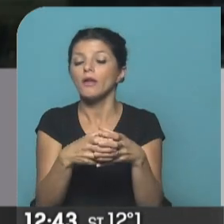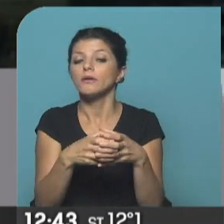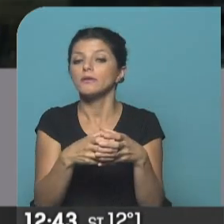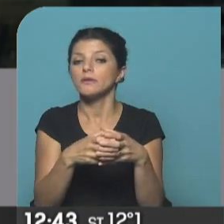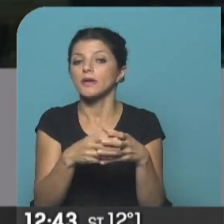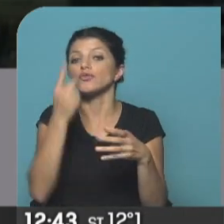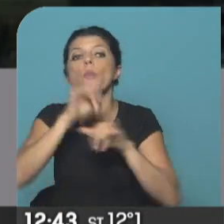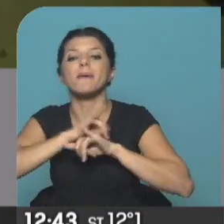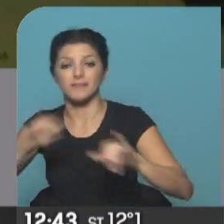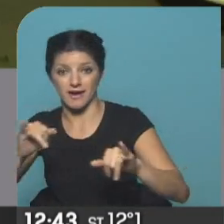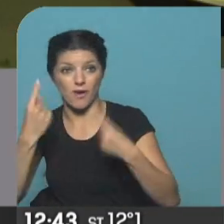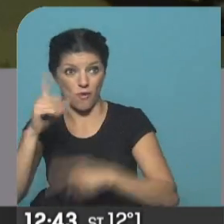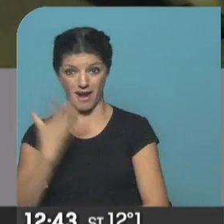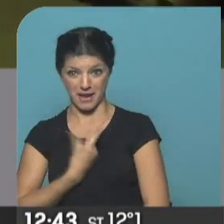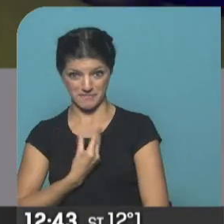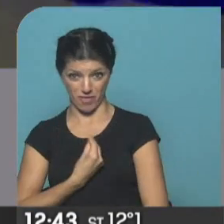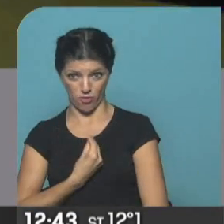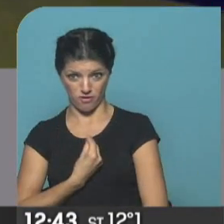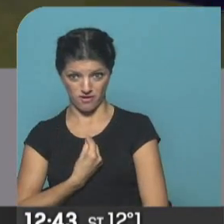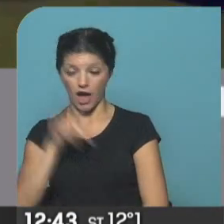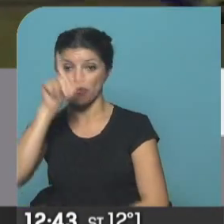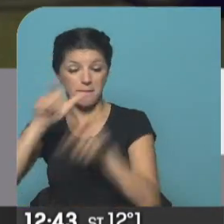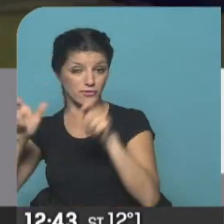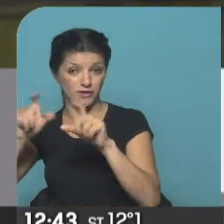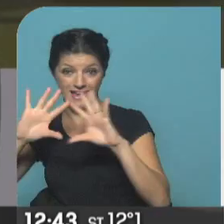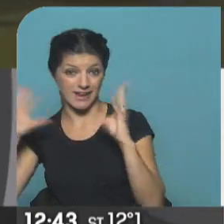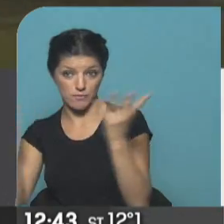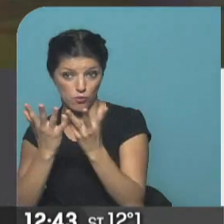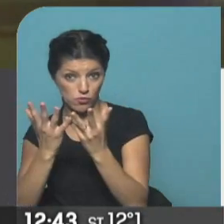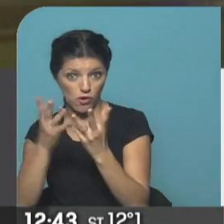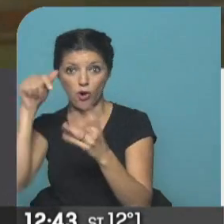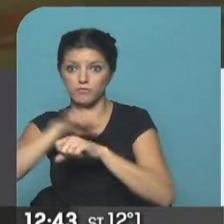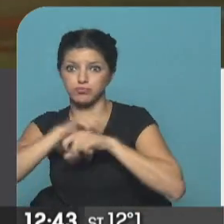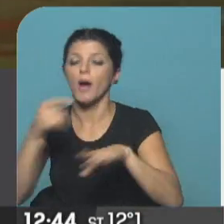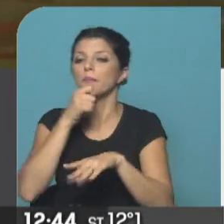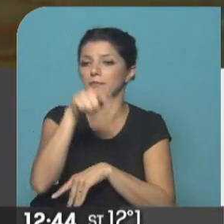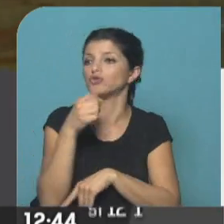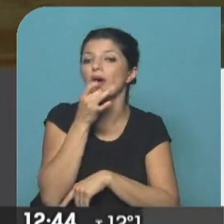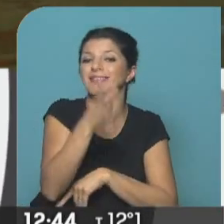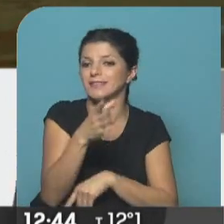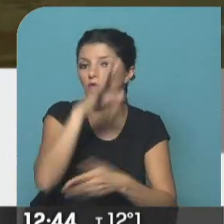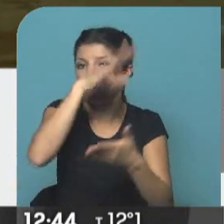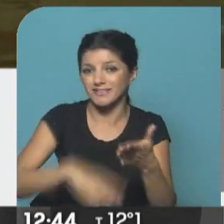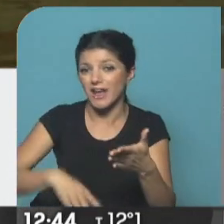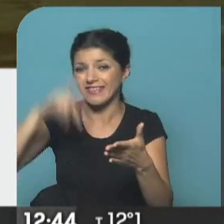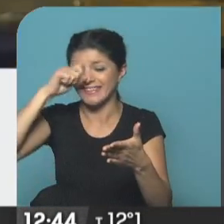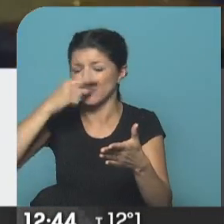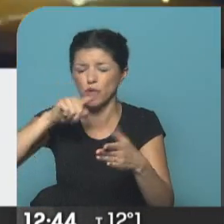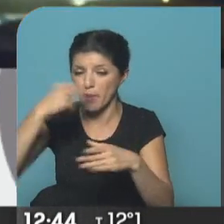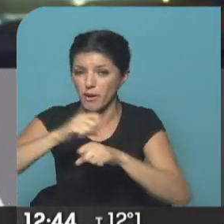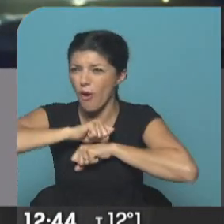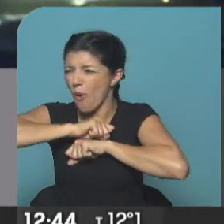un mensaje, el terror, a una audiencia que en tiempo de globalización es una audiencia mundial. Hay un atentado en Barcelona, a los 10 segundos